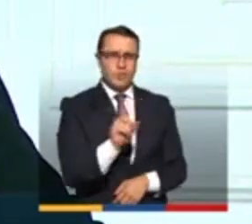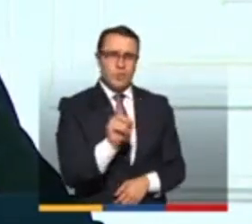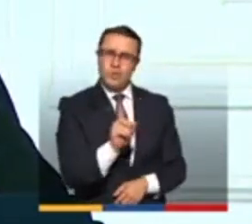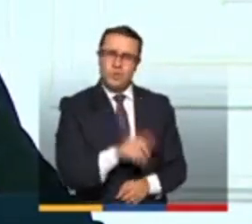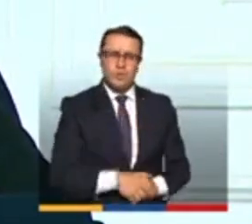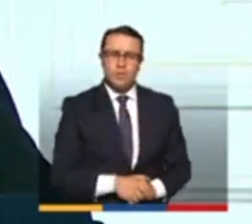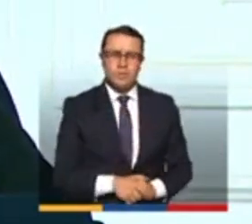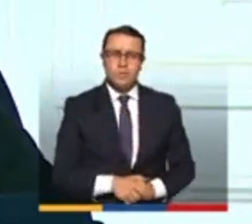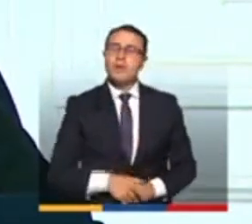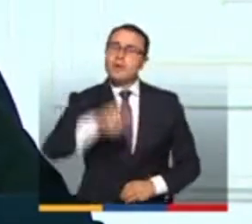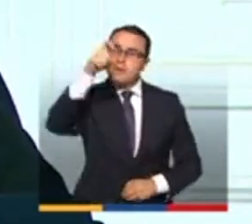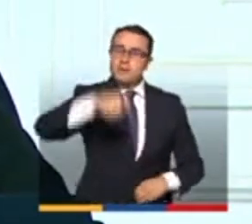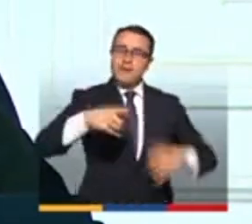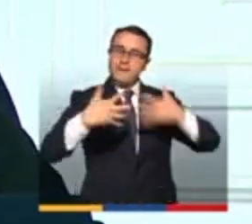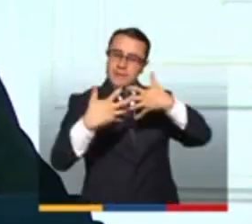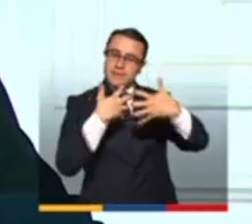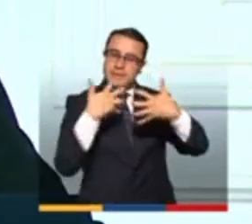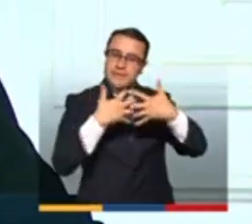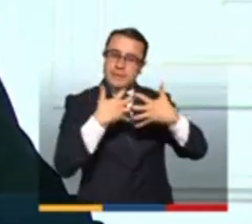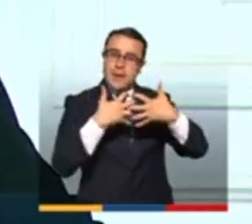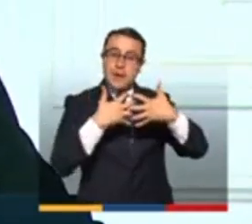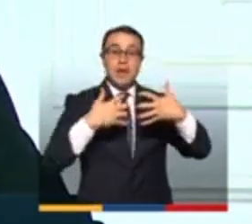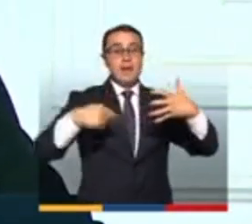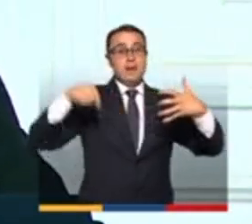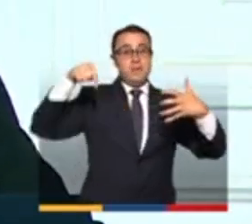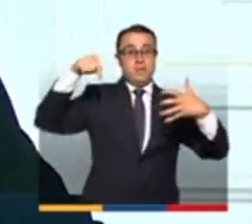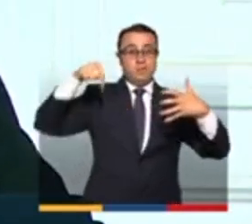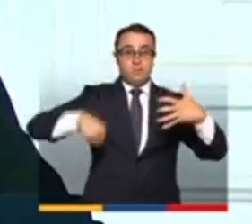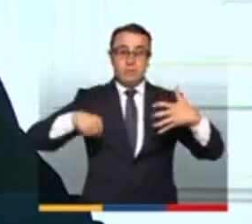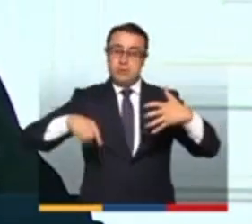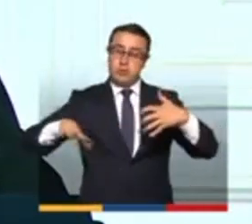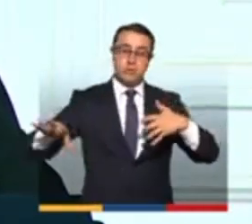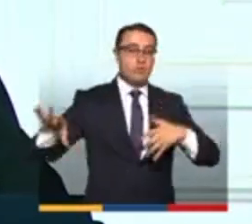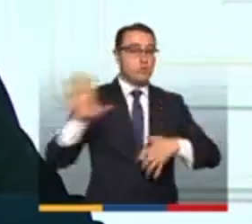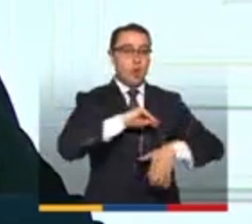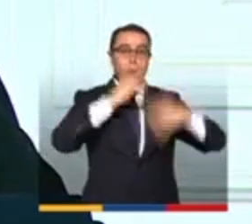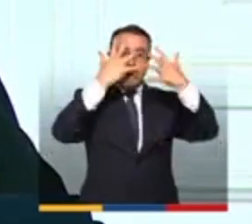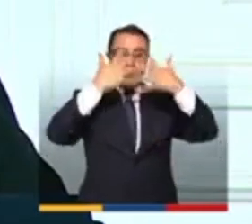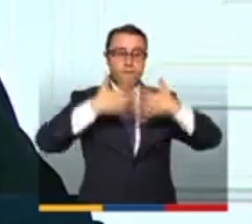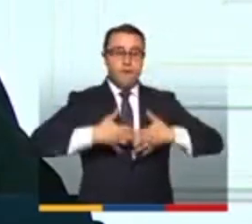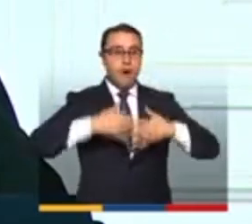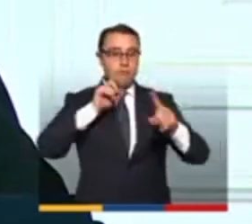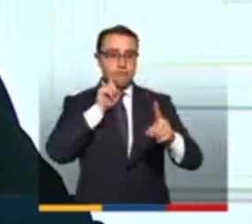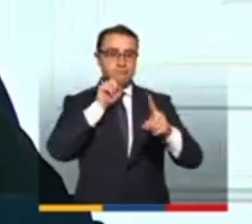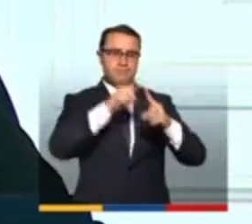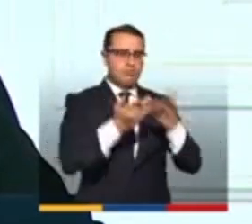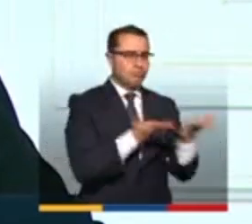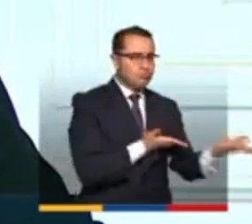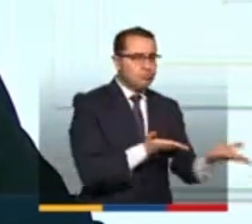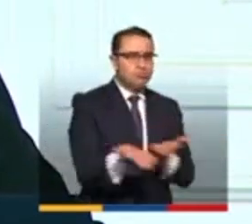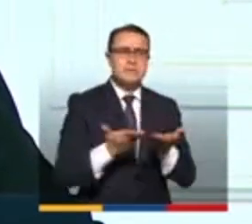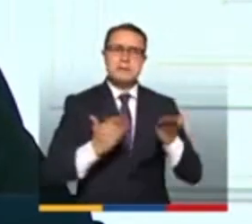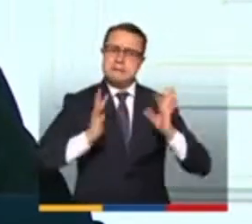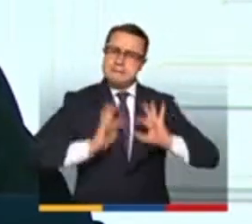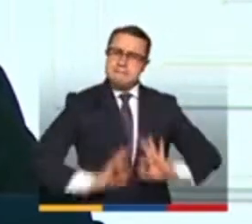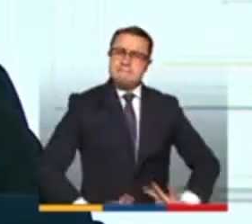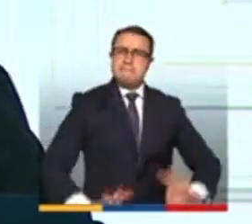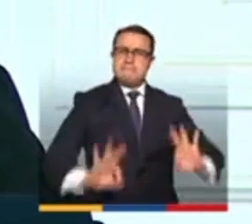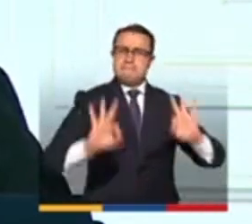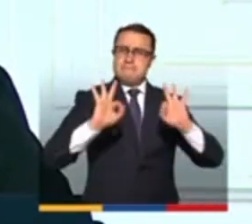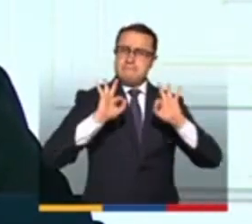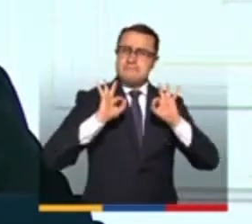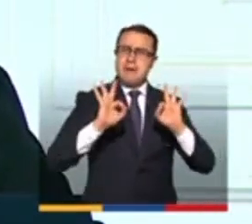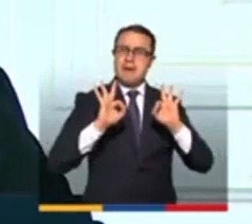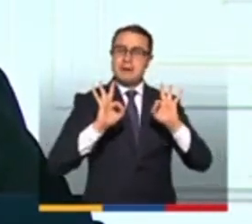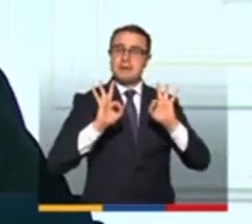donde todo tiene sentido en función de la calidad, la eficiencia, en favor